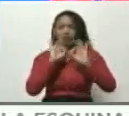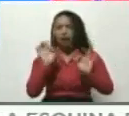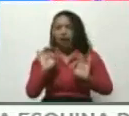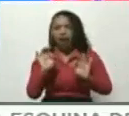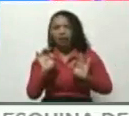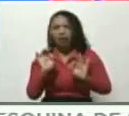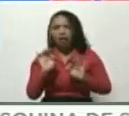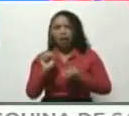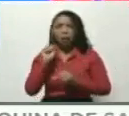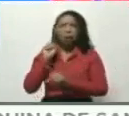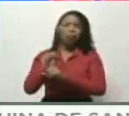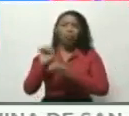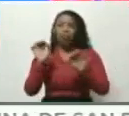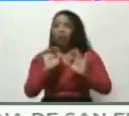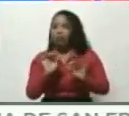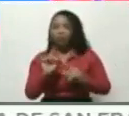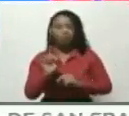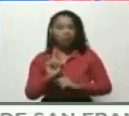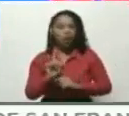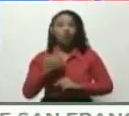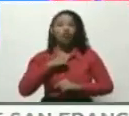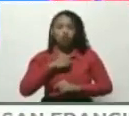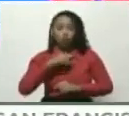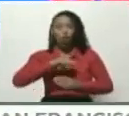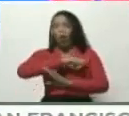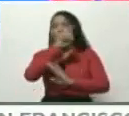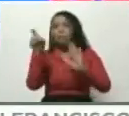sin indolencia.